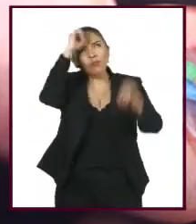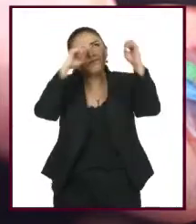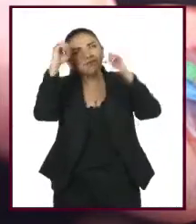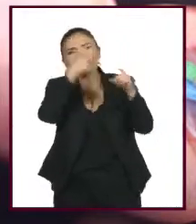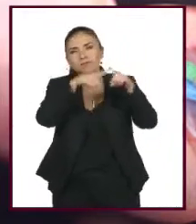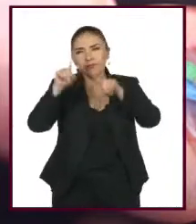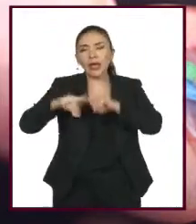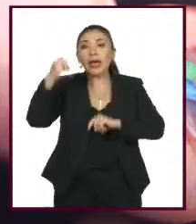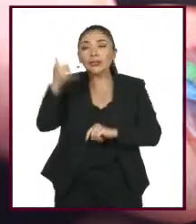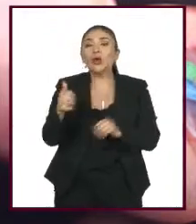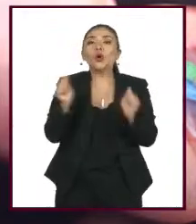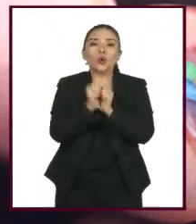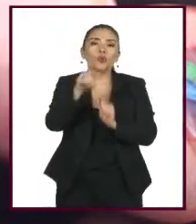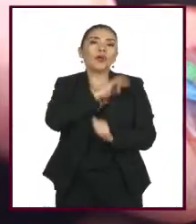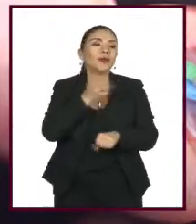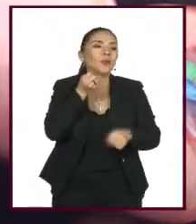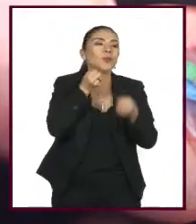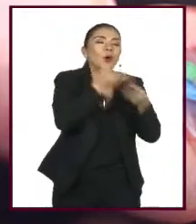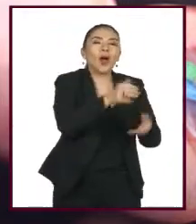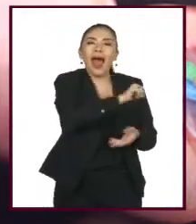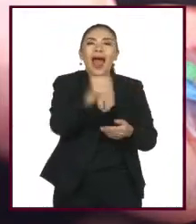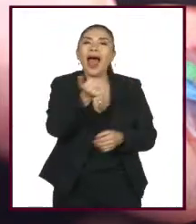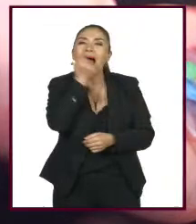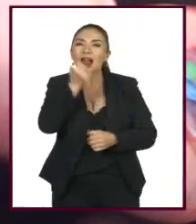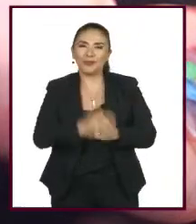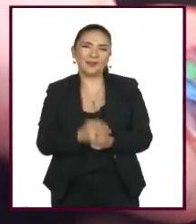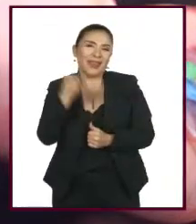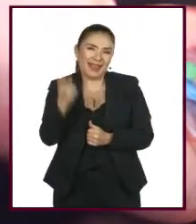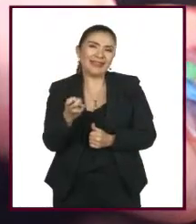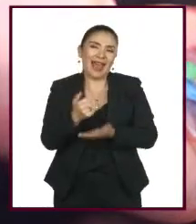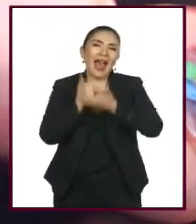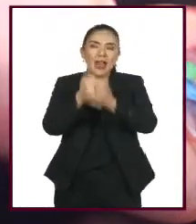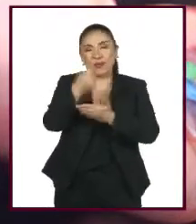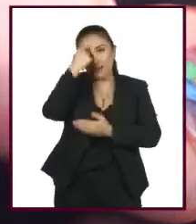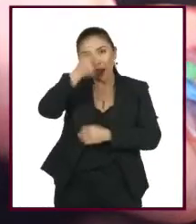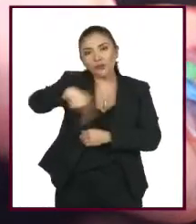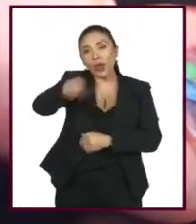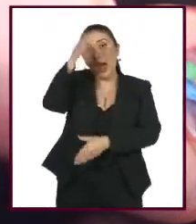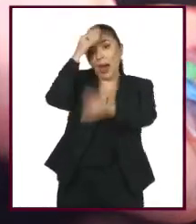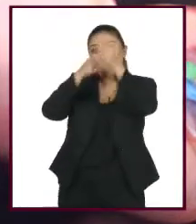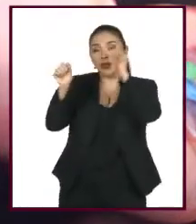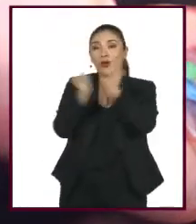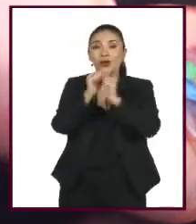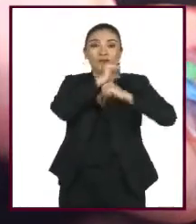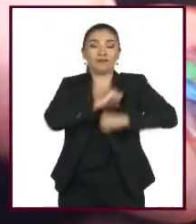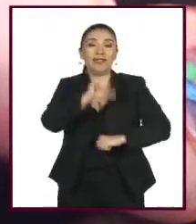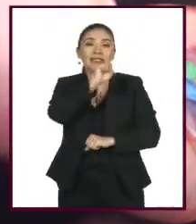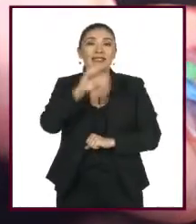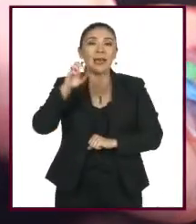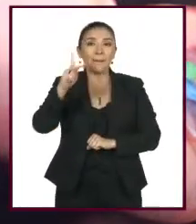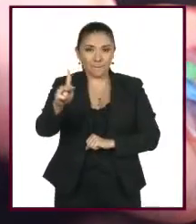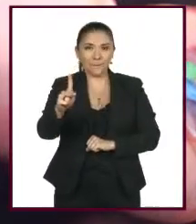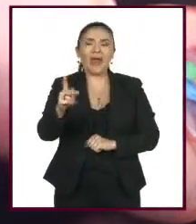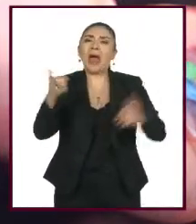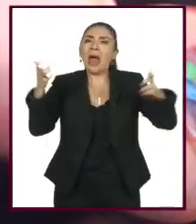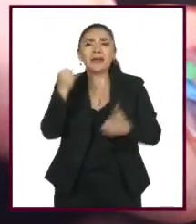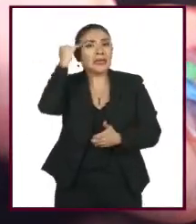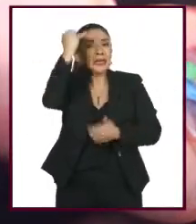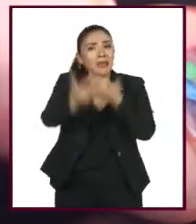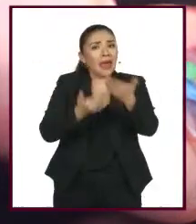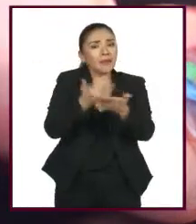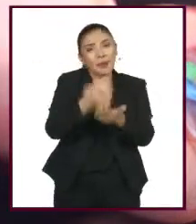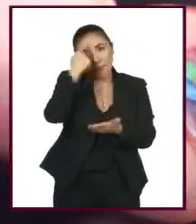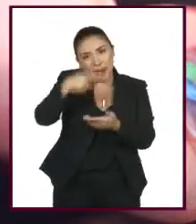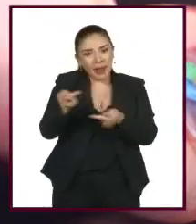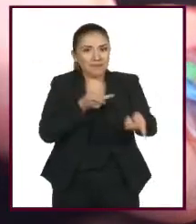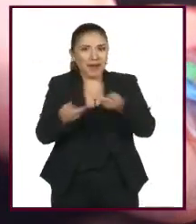para implementar con sus estudiantes. Esta es una opción más de formación que la Secretaría de Educación Pública propone como parte